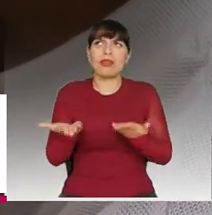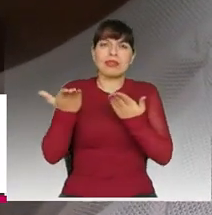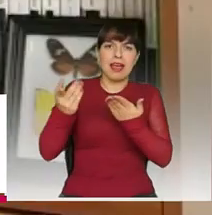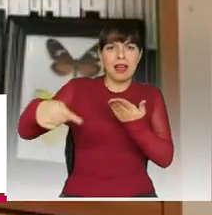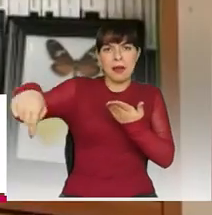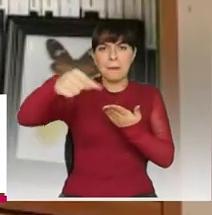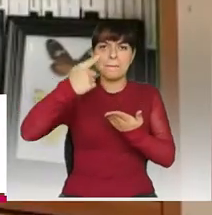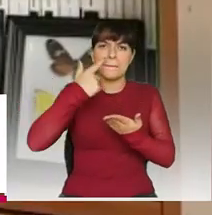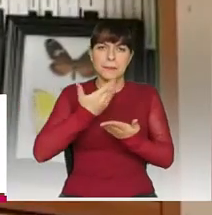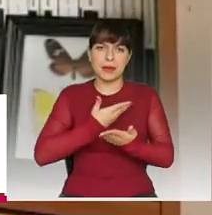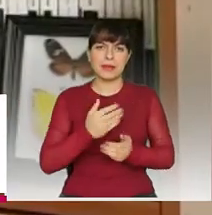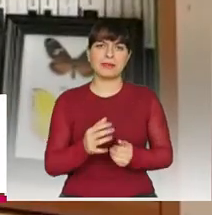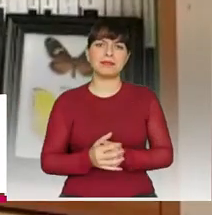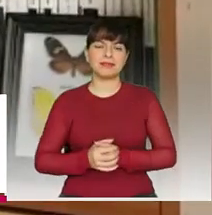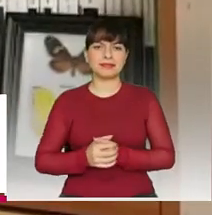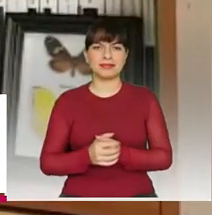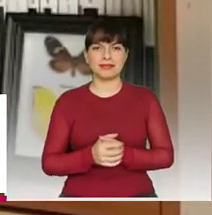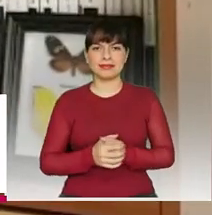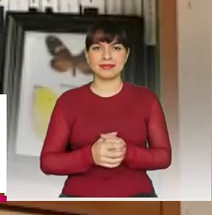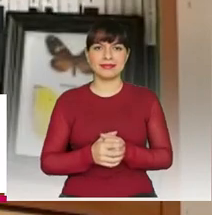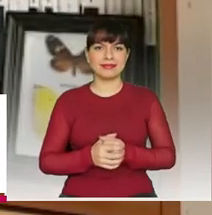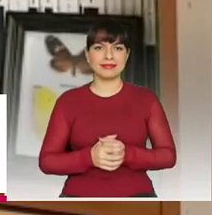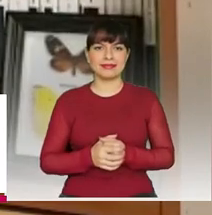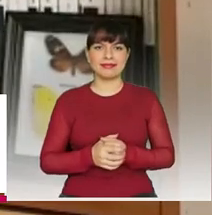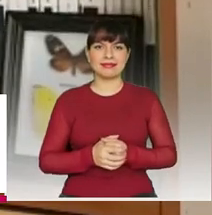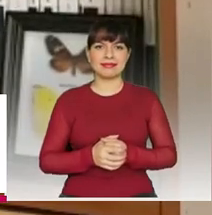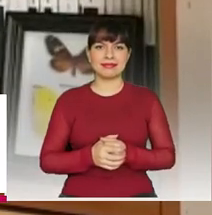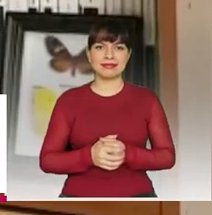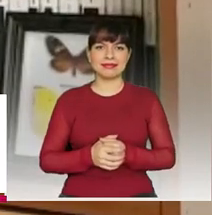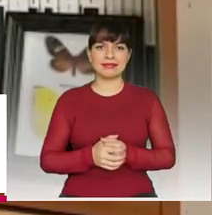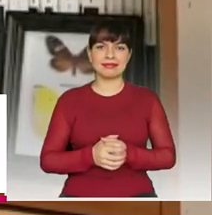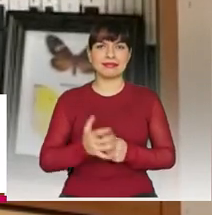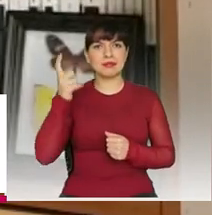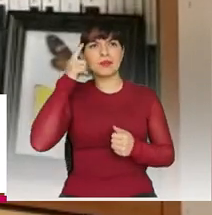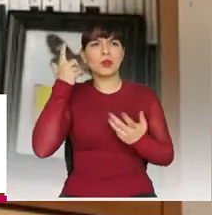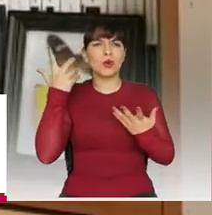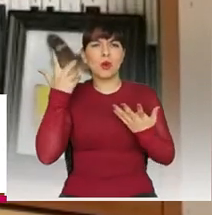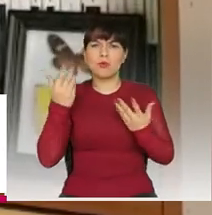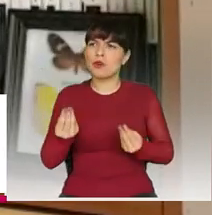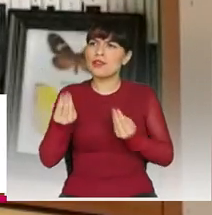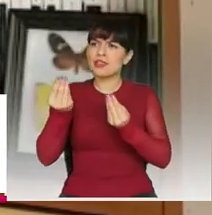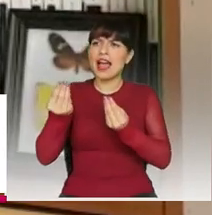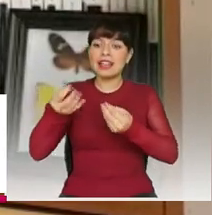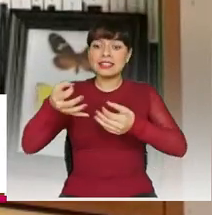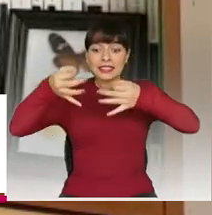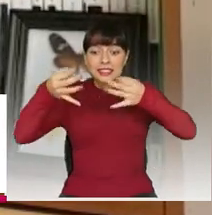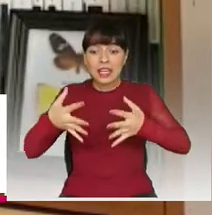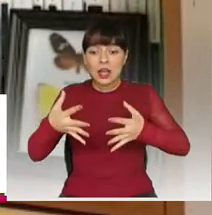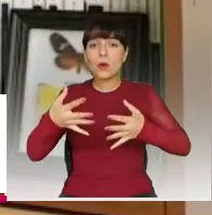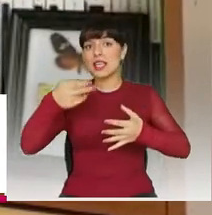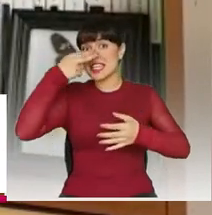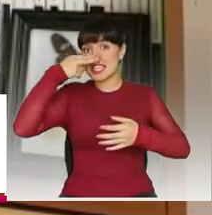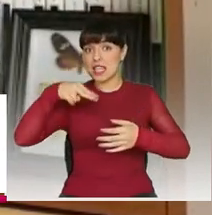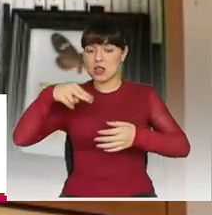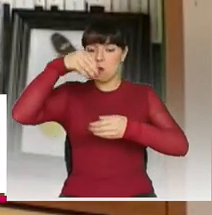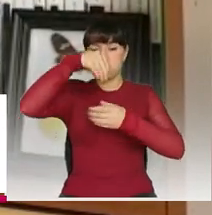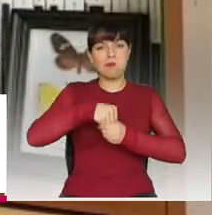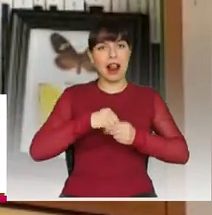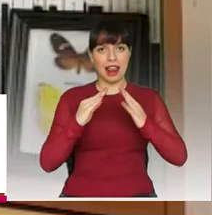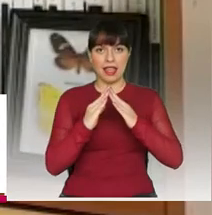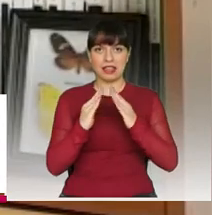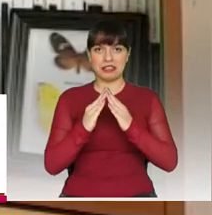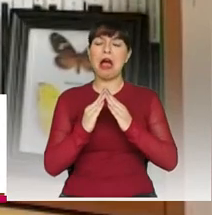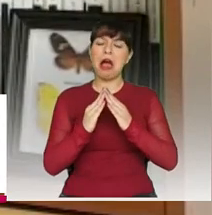La posibilidad de que quienes por seguridad quieran mantener a sus hijos en casa puedan tener una educación virtual